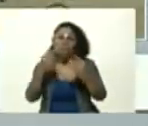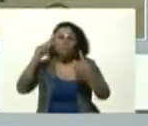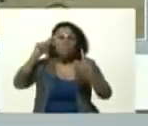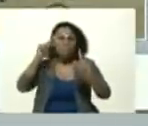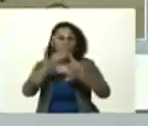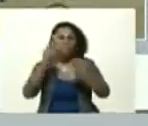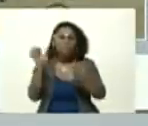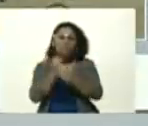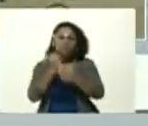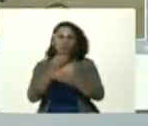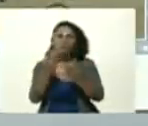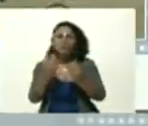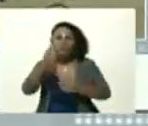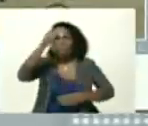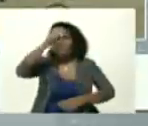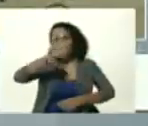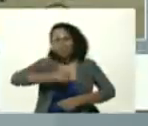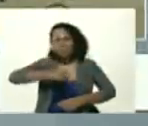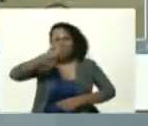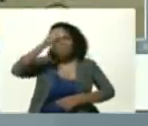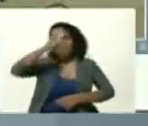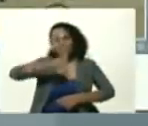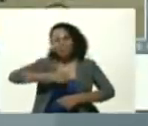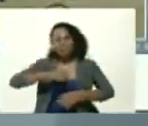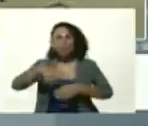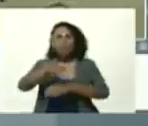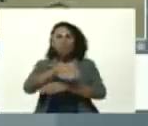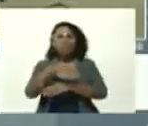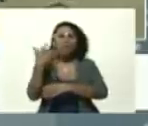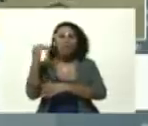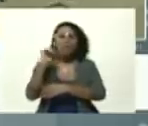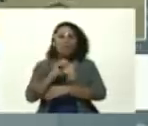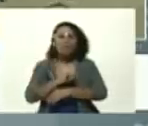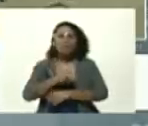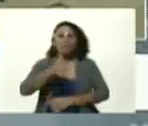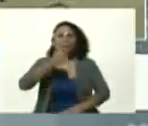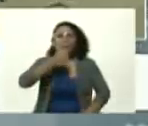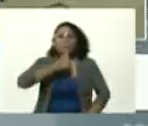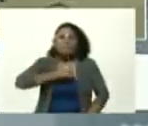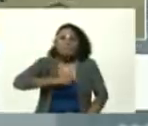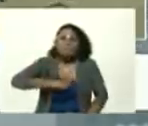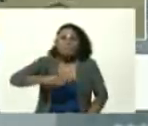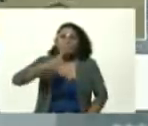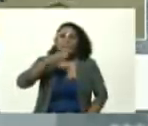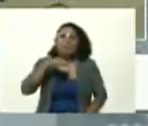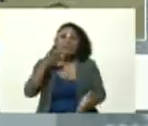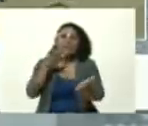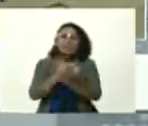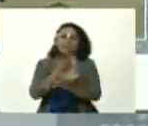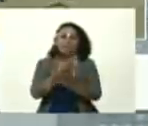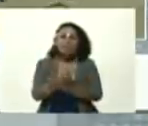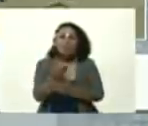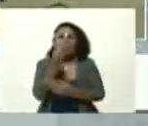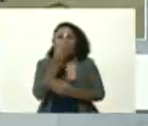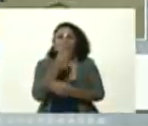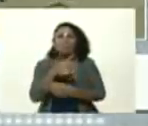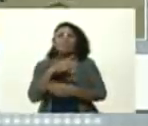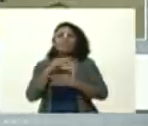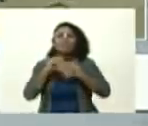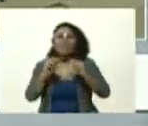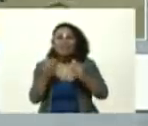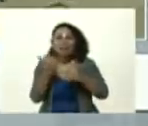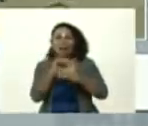de mucha paciencia, donde hemos tenido que tragarnos varios sapos, con tierra